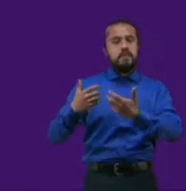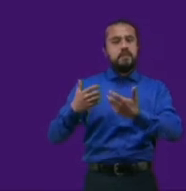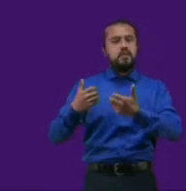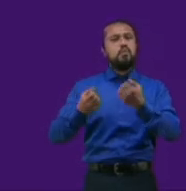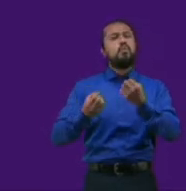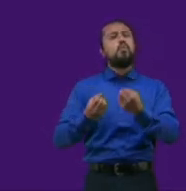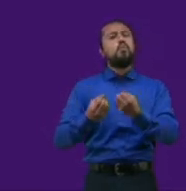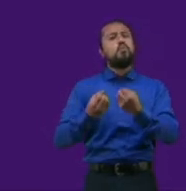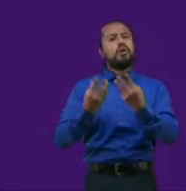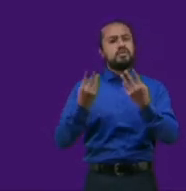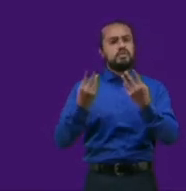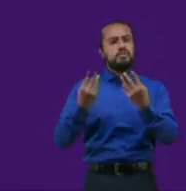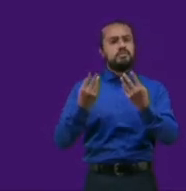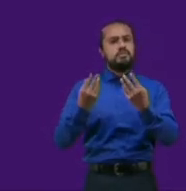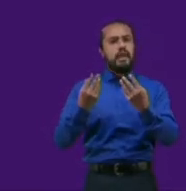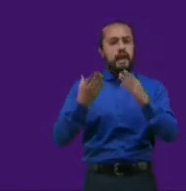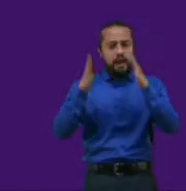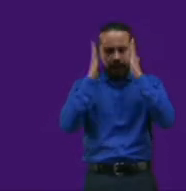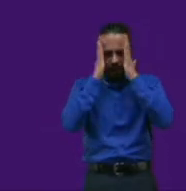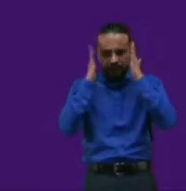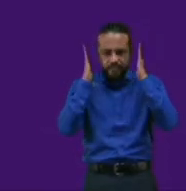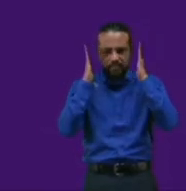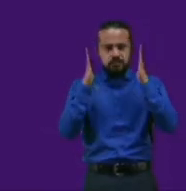qué tanto atención